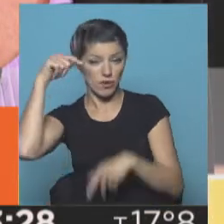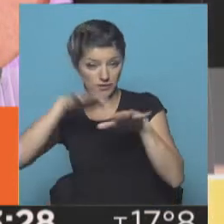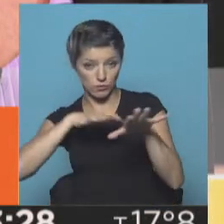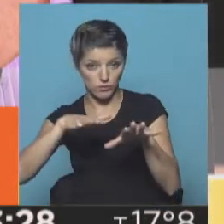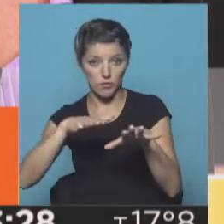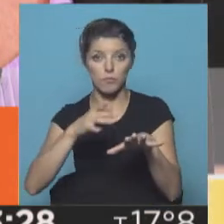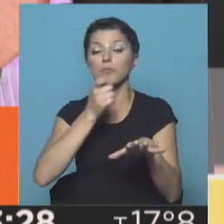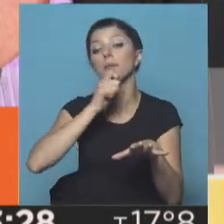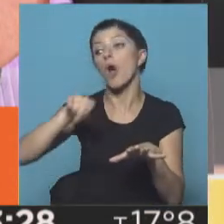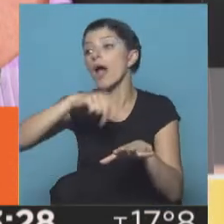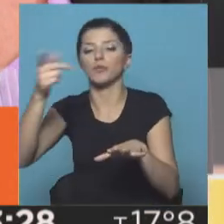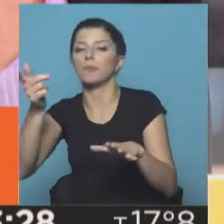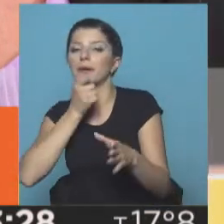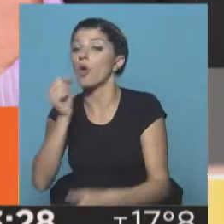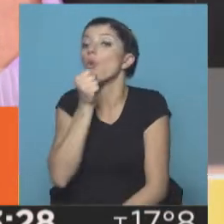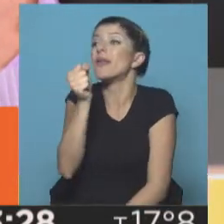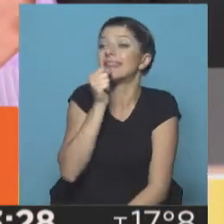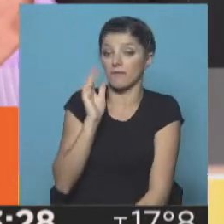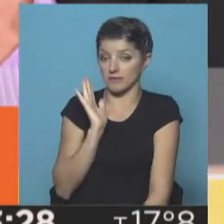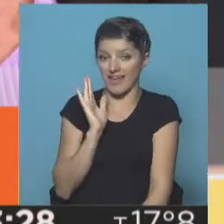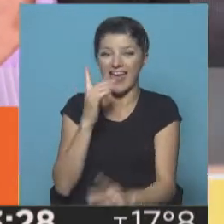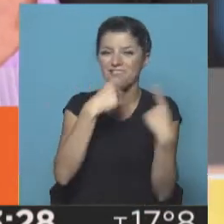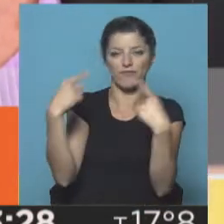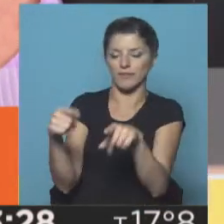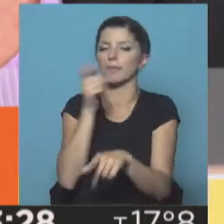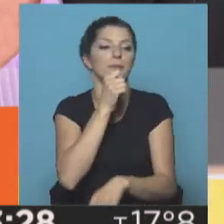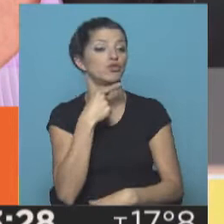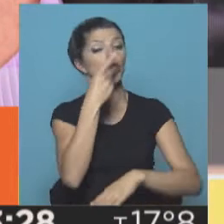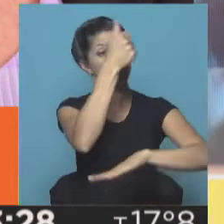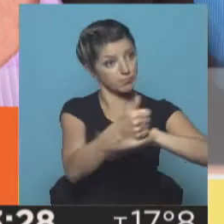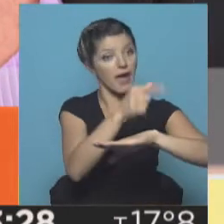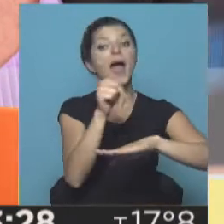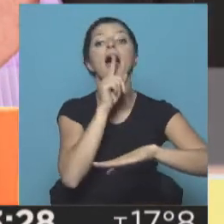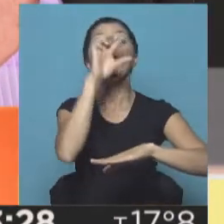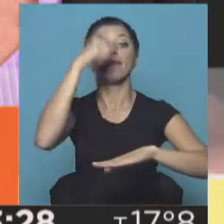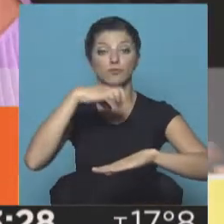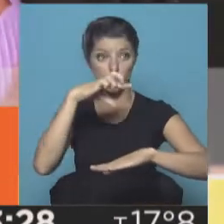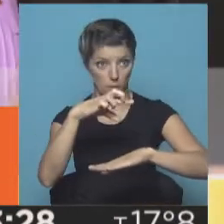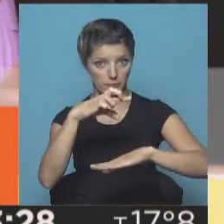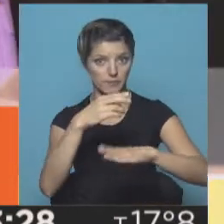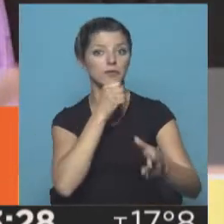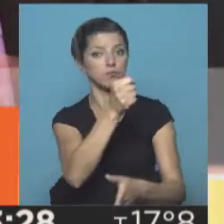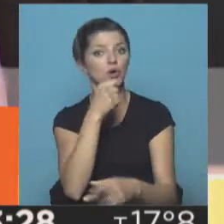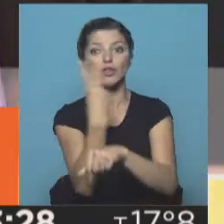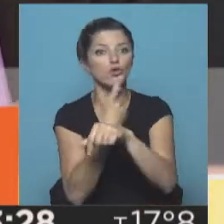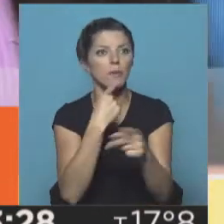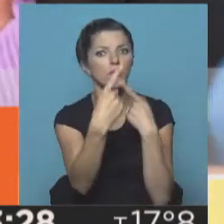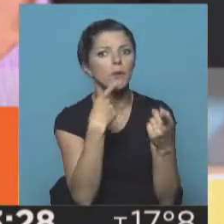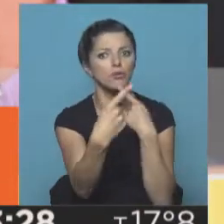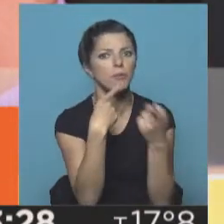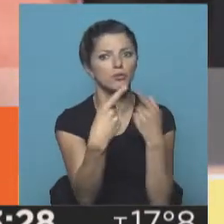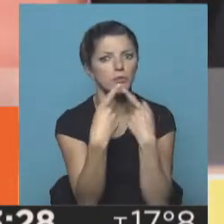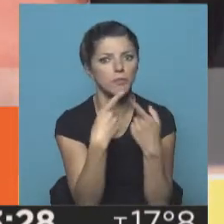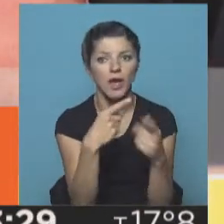mismo, hay otros géneros televisivos, una entrevista a fondo, por ejemplo, una entrevista a Trump sentado en una mesa con un entrevistador que durante 2 horas le pregunta, digamos. Qué lindo. Ese